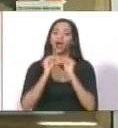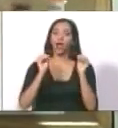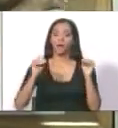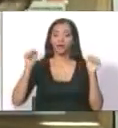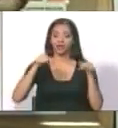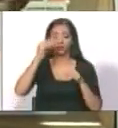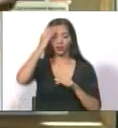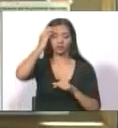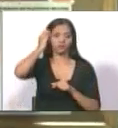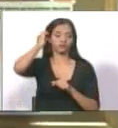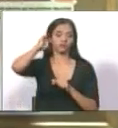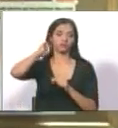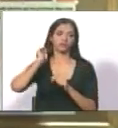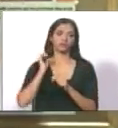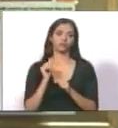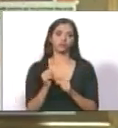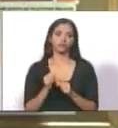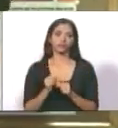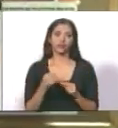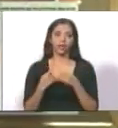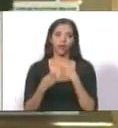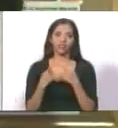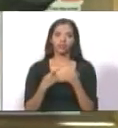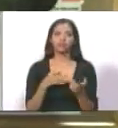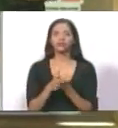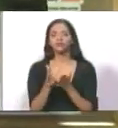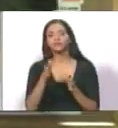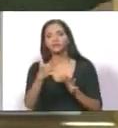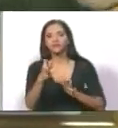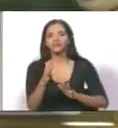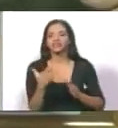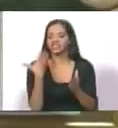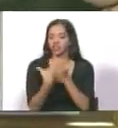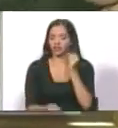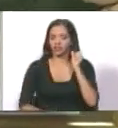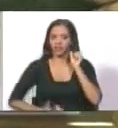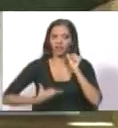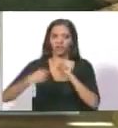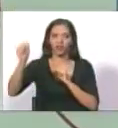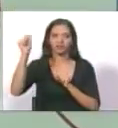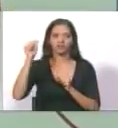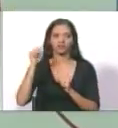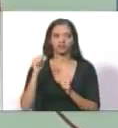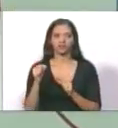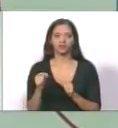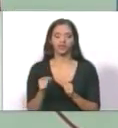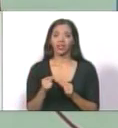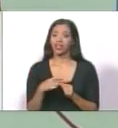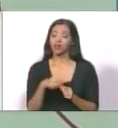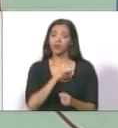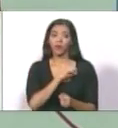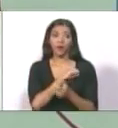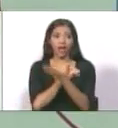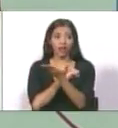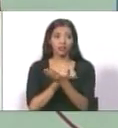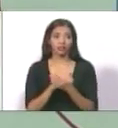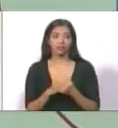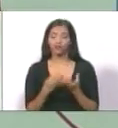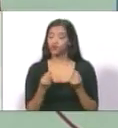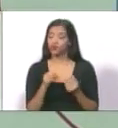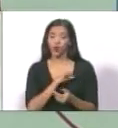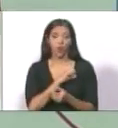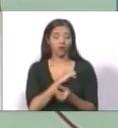Venezuela, hay que acabar, y cuando la cosa se puso así más o menos, se fue para el carajo. Ese, cobarde, muy